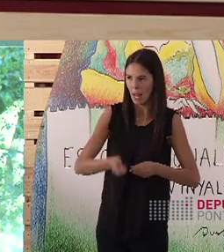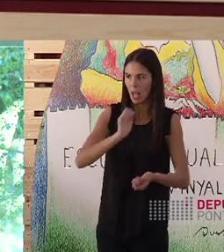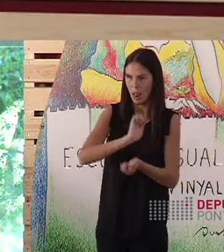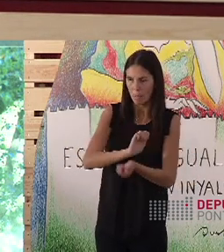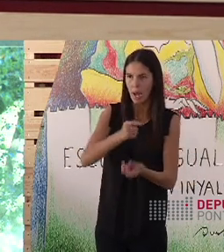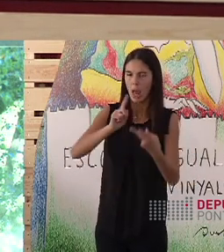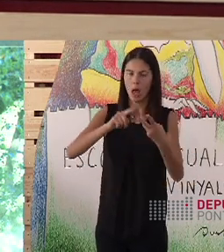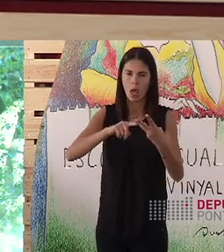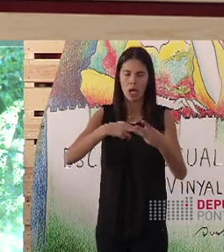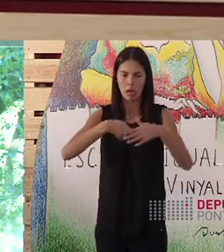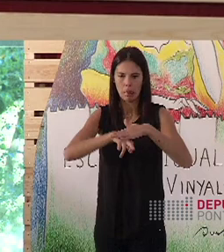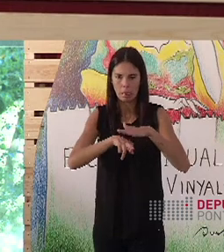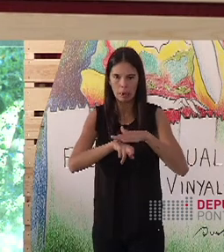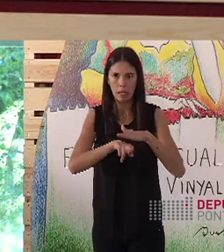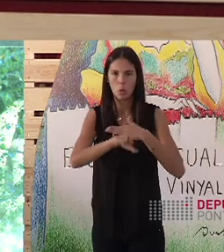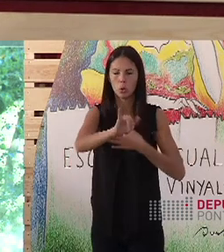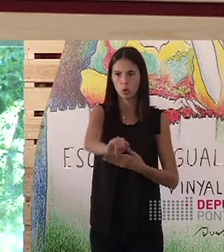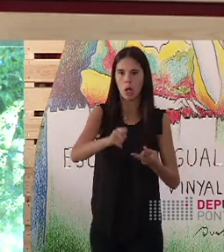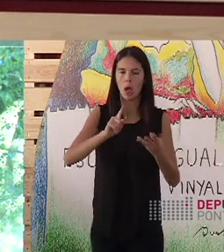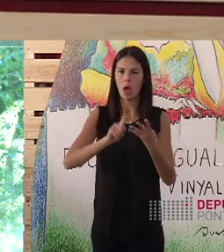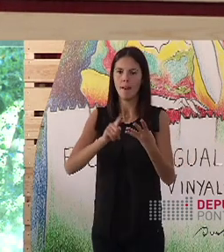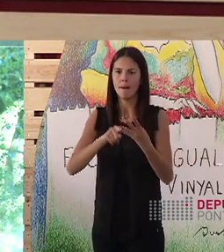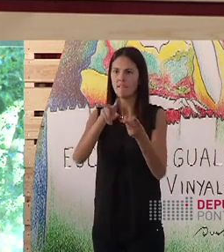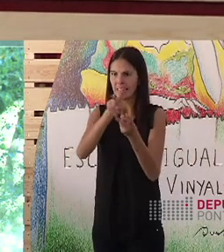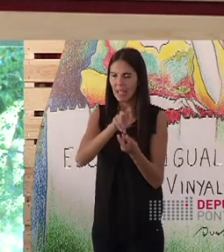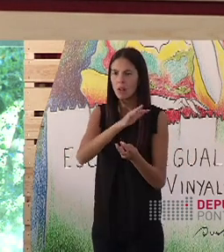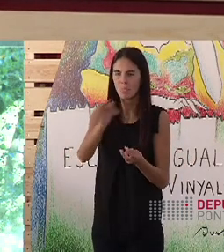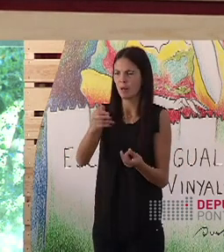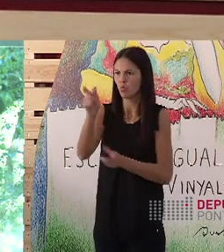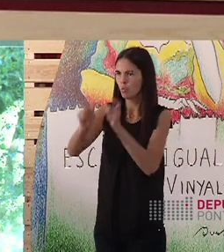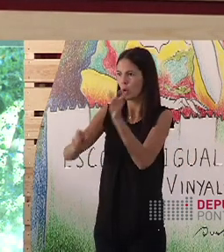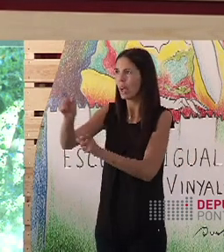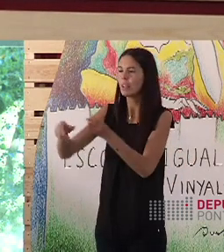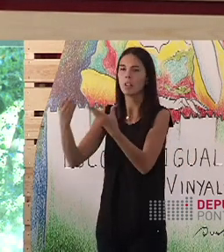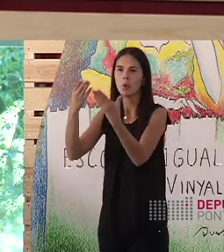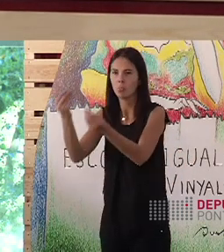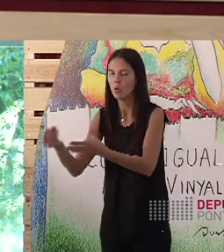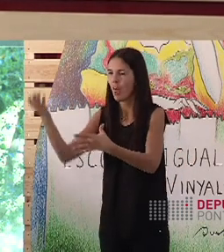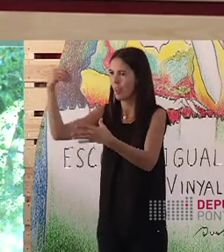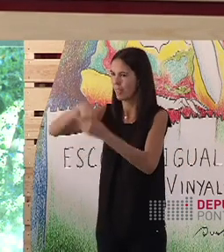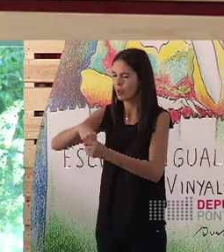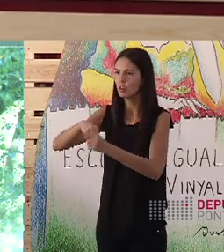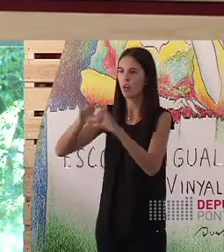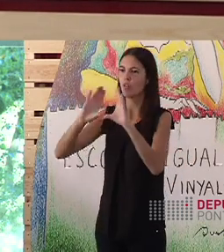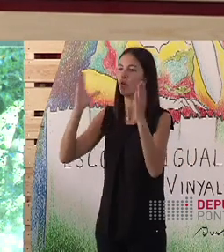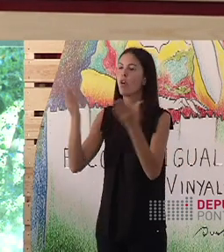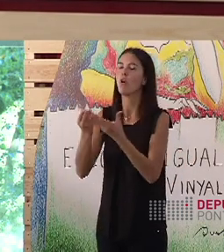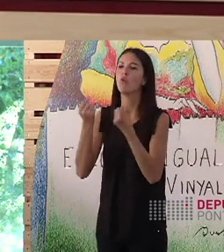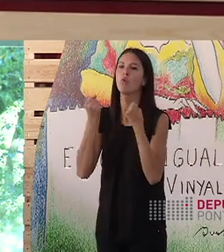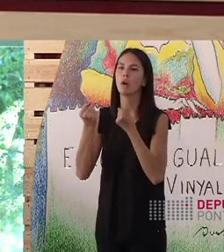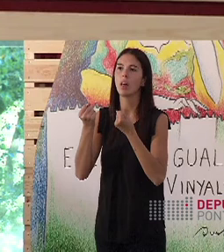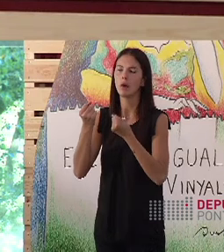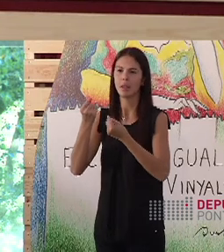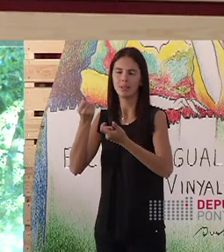podes ter os recursos, os propios fiscales, e non só os fiscales, senón moita xente dentro dos estamentos de todas estas forzas e corpos de